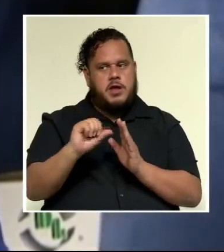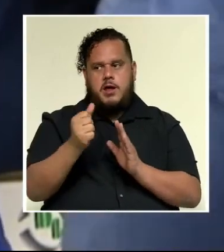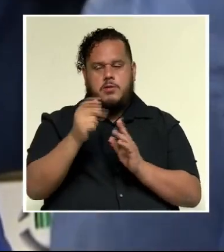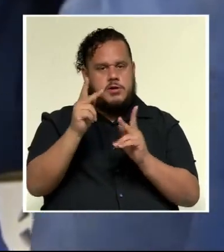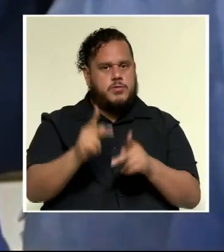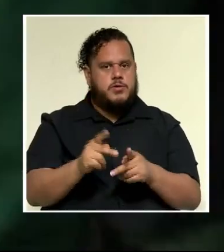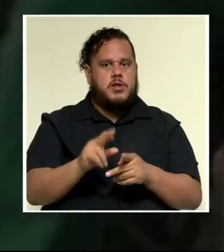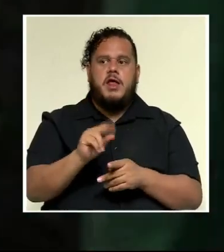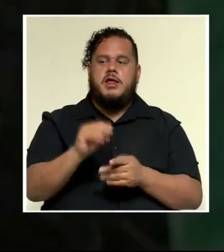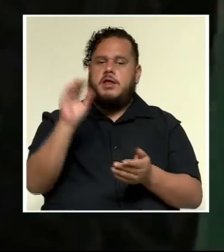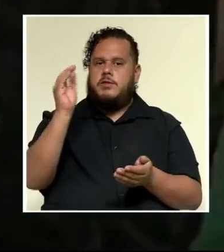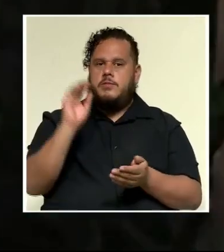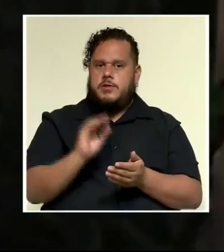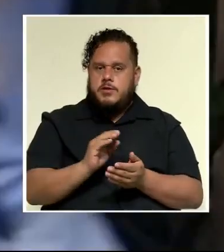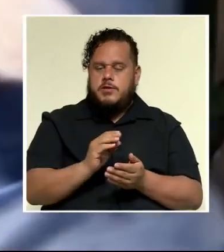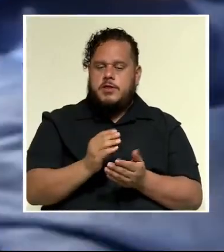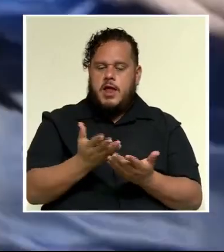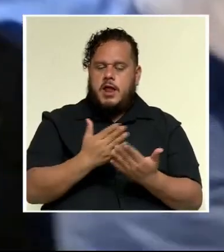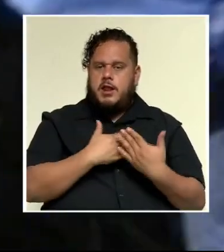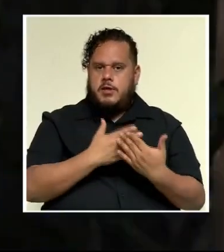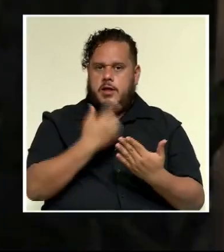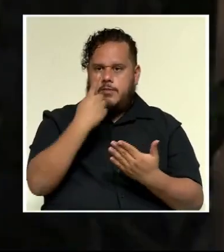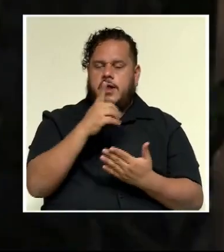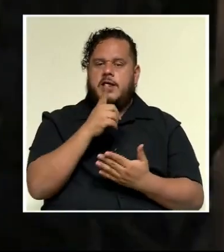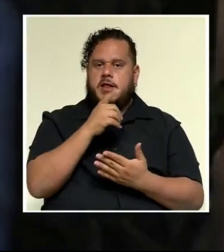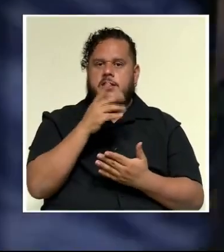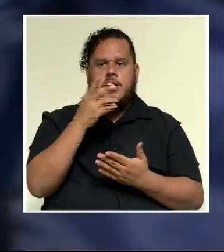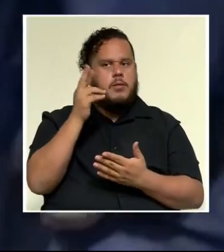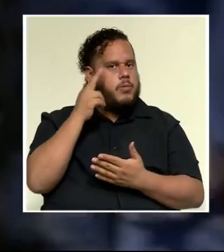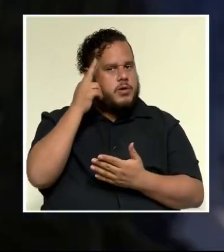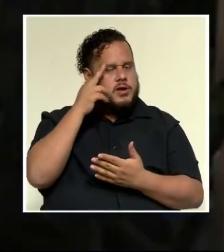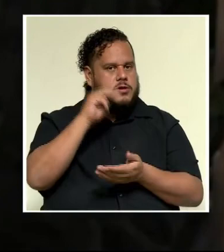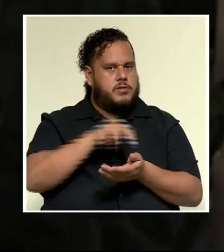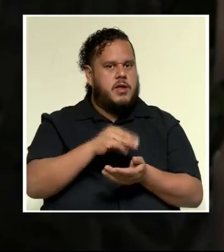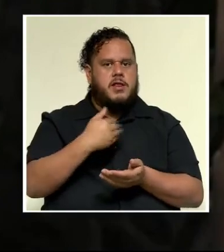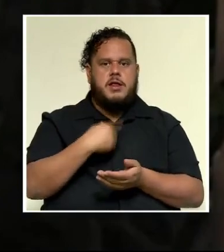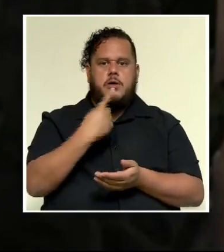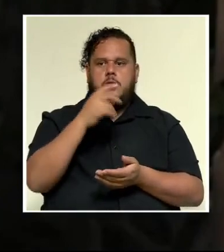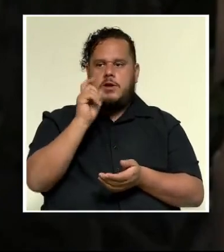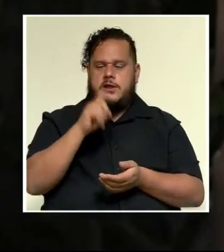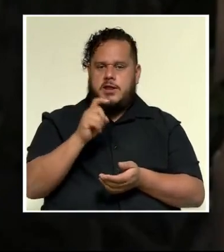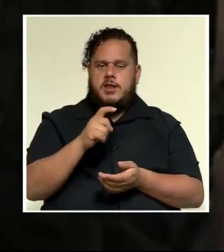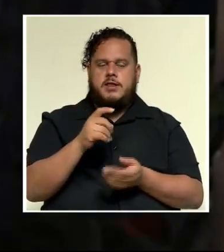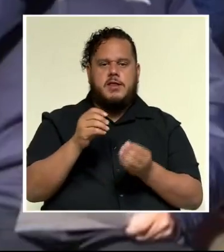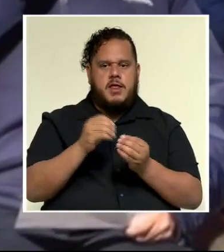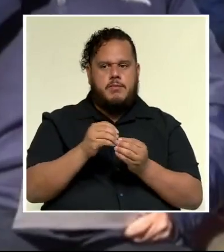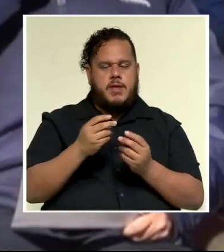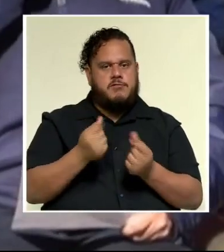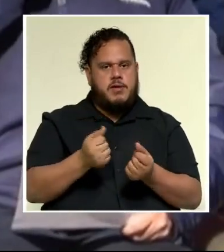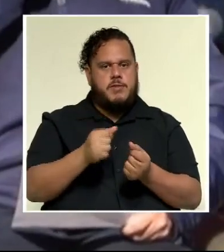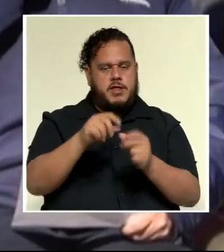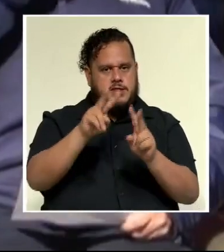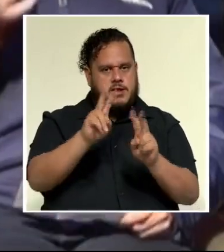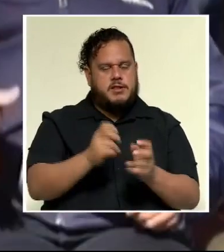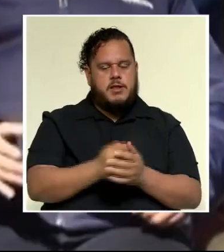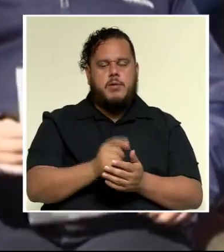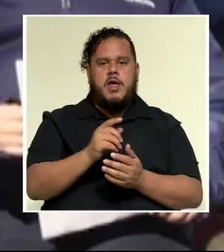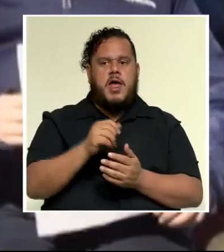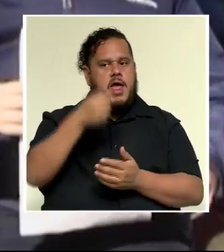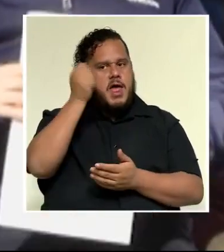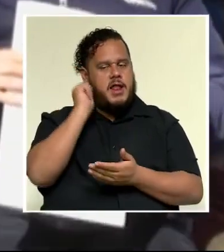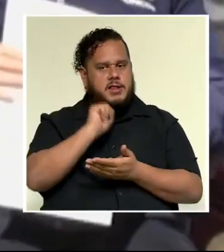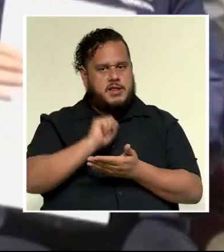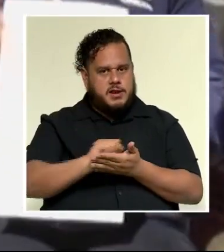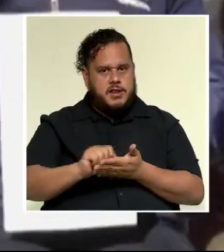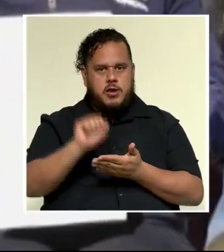personas y no reducir la disponibilidad para quienes, por razones médicas, tienen una necesidad imprescindible del examen, según el subsecretario de Salud